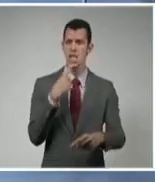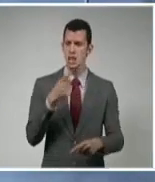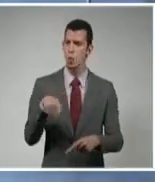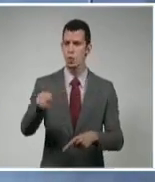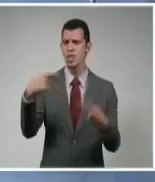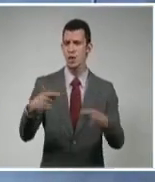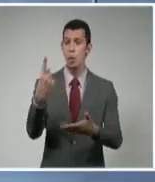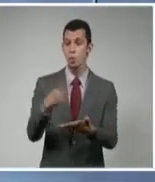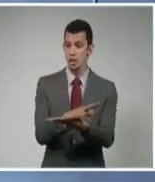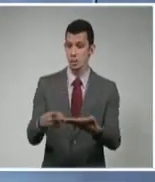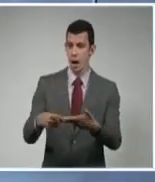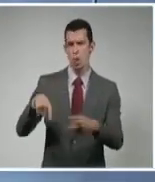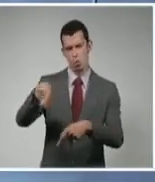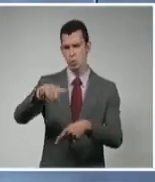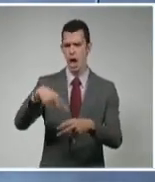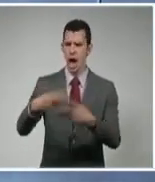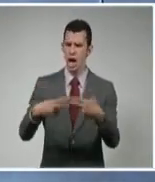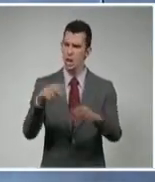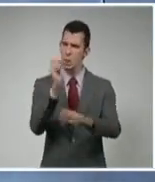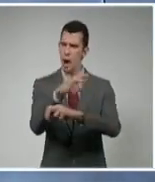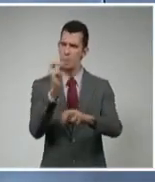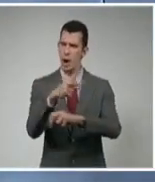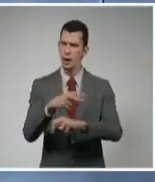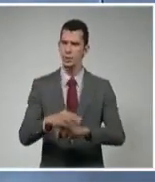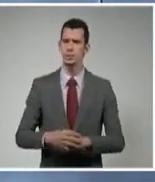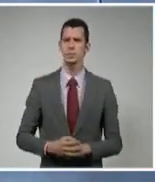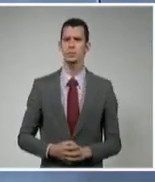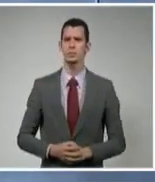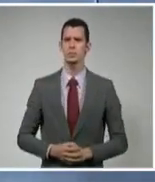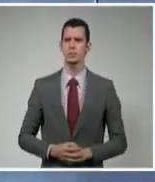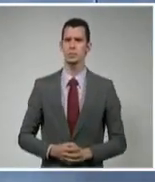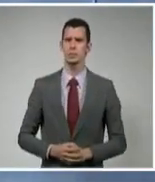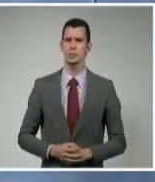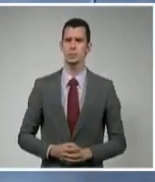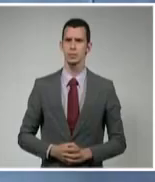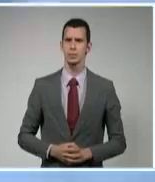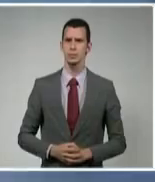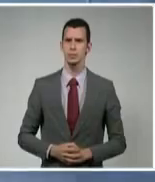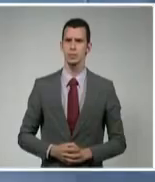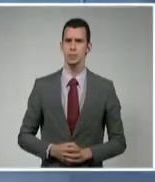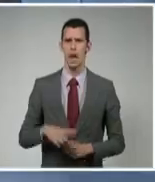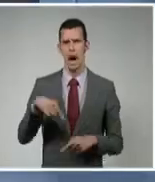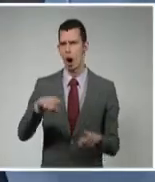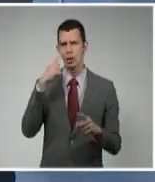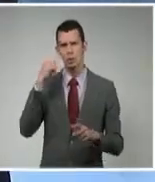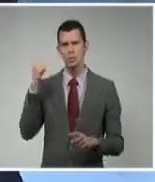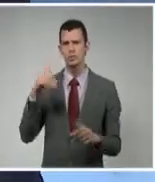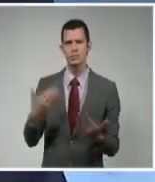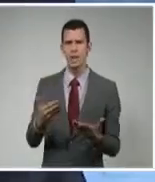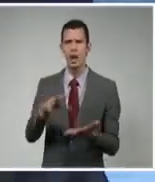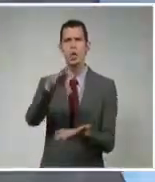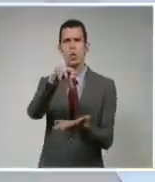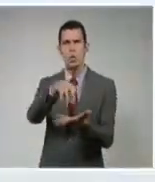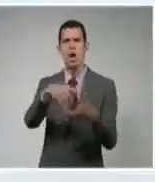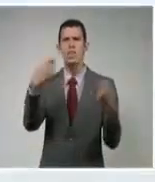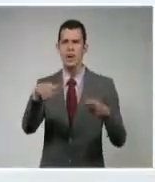Escucharon. Quieren ver los lugares que él acaba de mencionar donde debía actuar las acciones. Vamos a verlos.